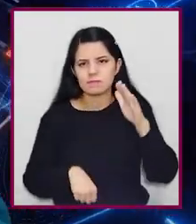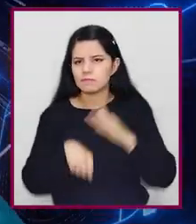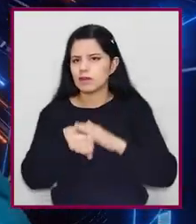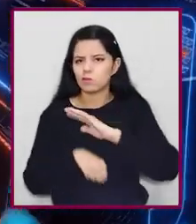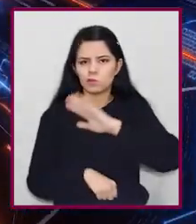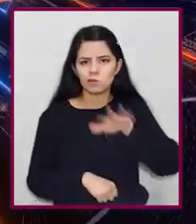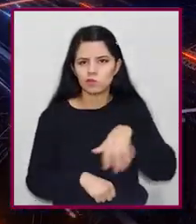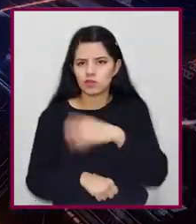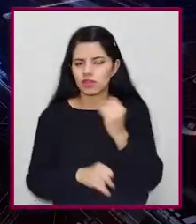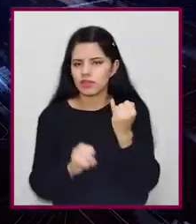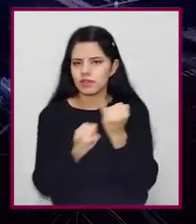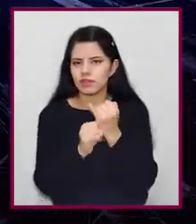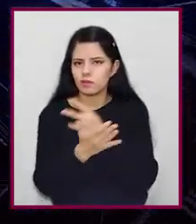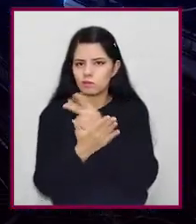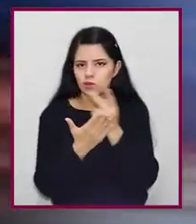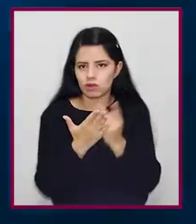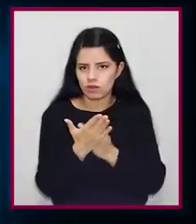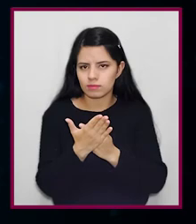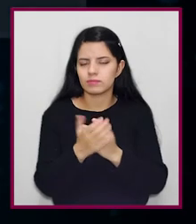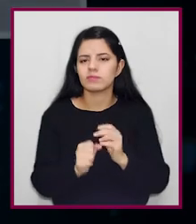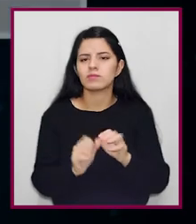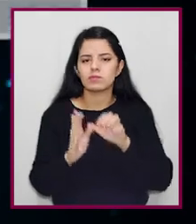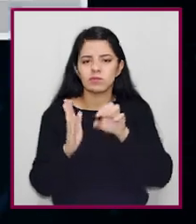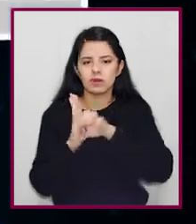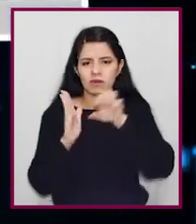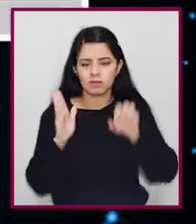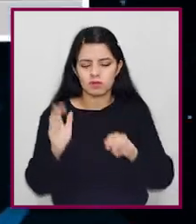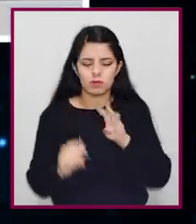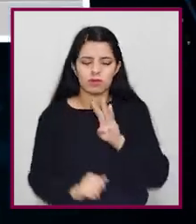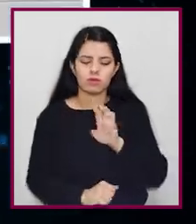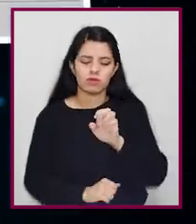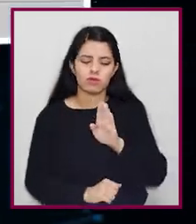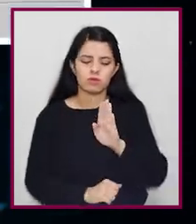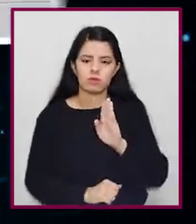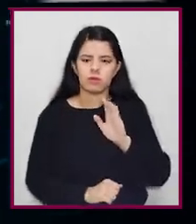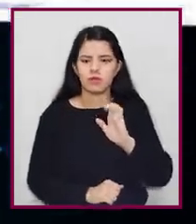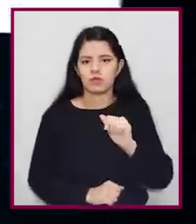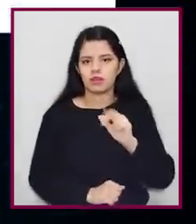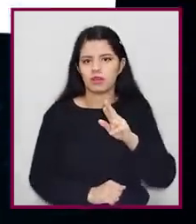que marcaron la historia de internet, como Web Crawler,